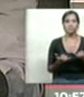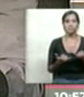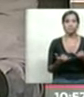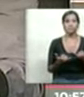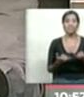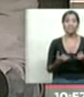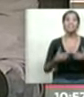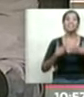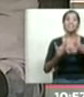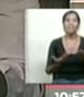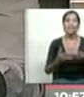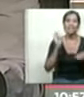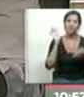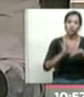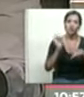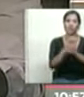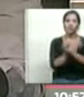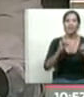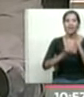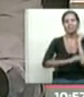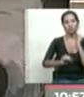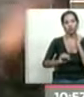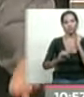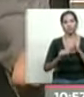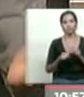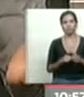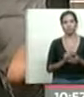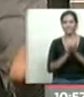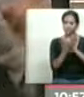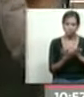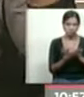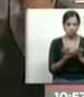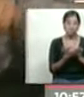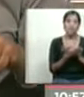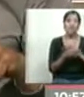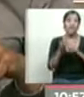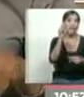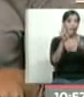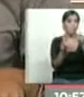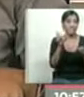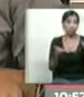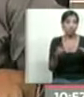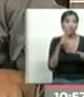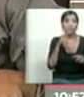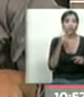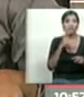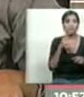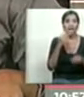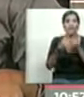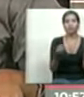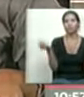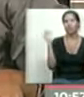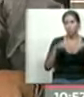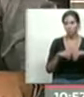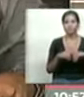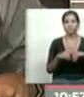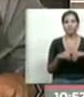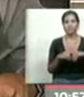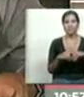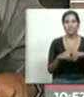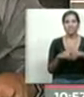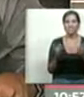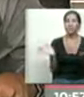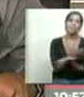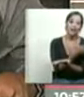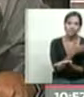darle la estocada final a la traición. Y aquellos personajes que de la política hacen un negocio, que se